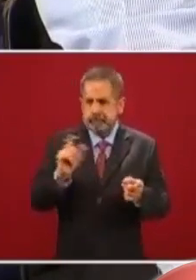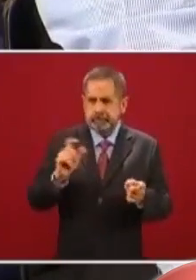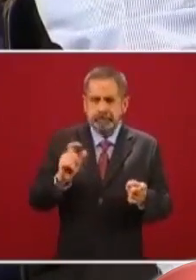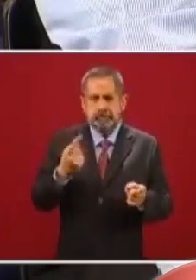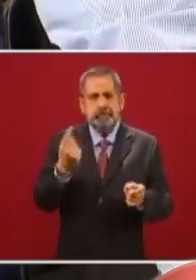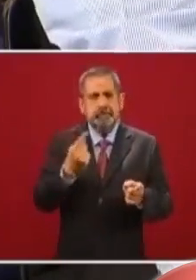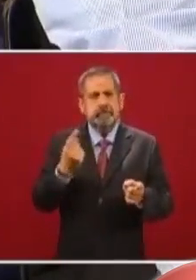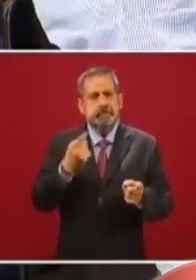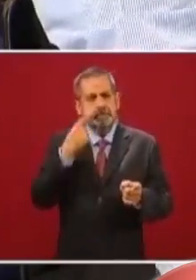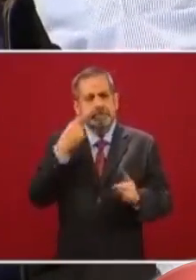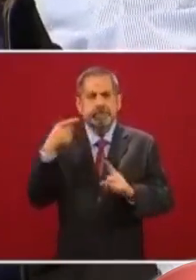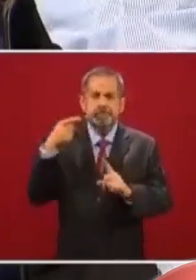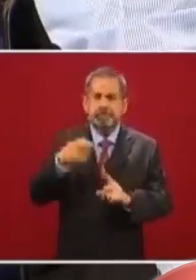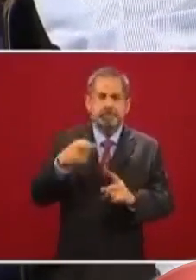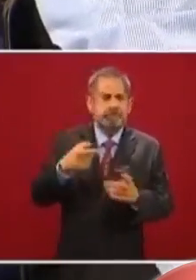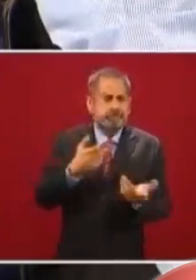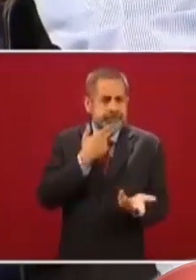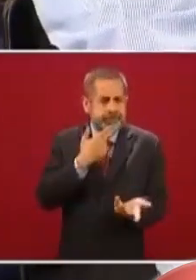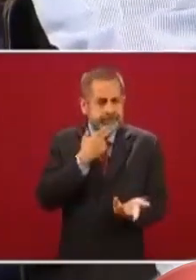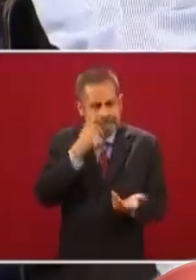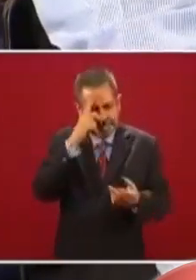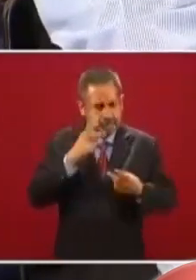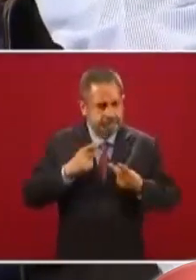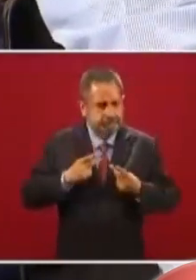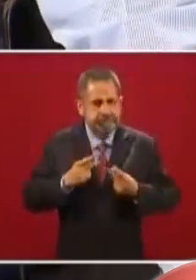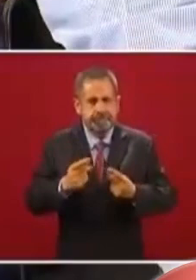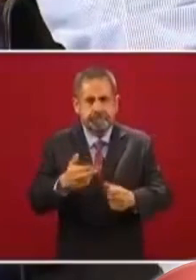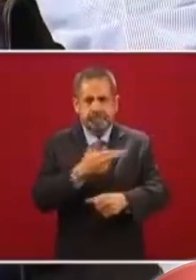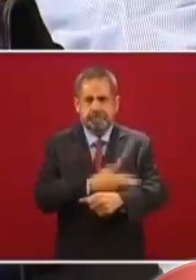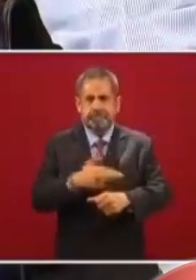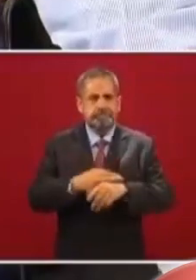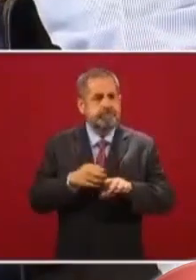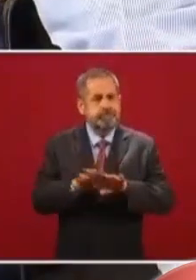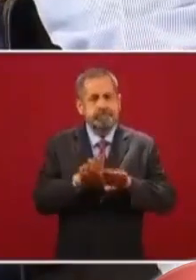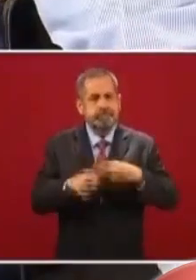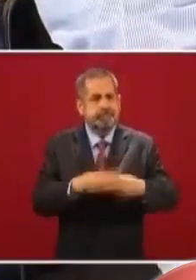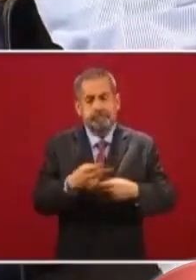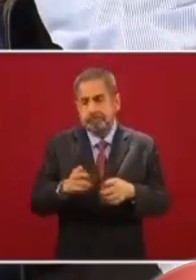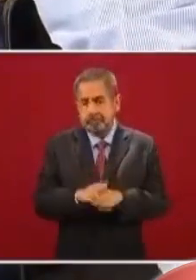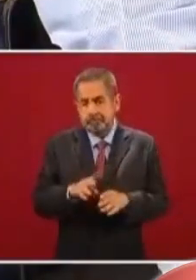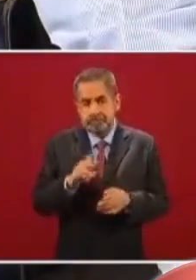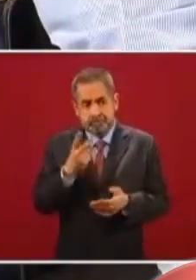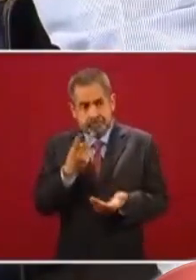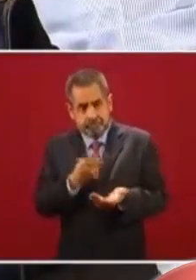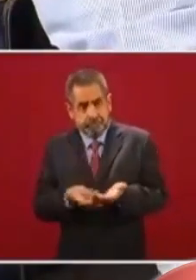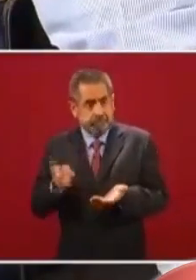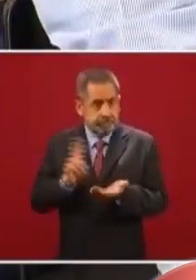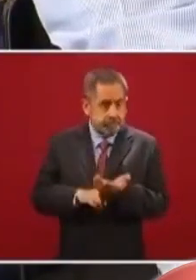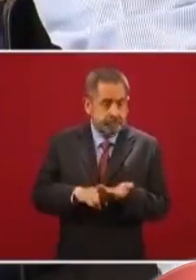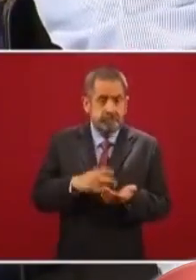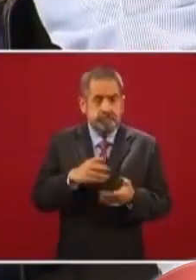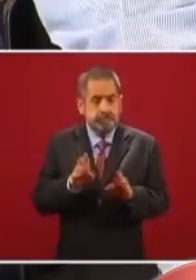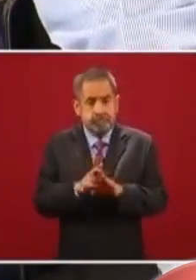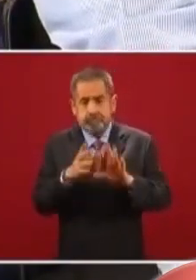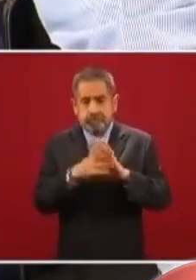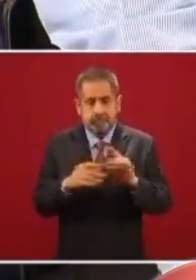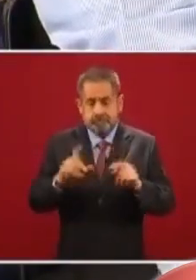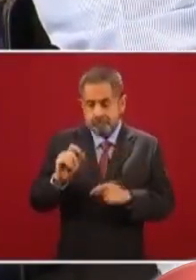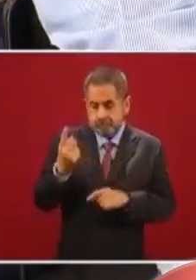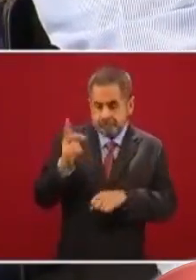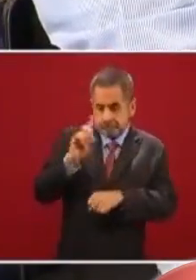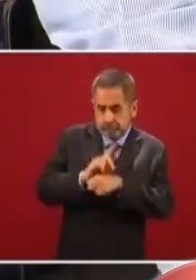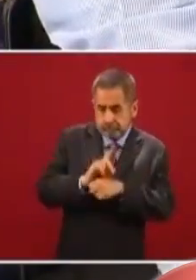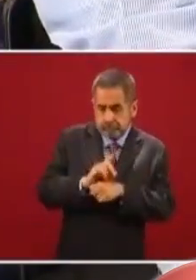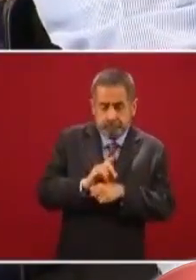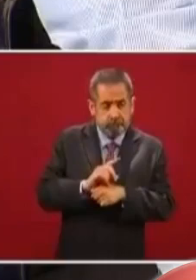o qué factores podrían propiciar que se acelere el ritmo de la obra. Se tendría que triplicar, se tendría que bajar, en lugar de 21 días,